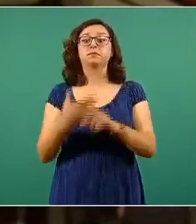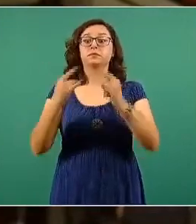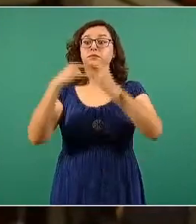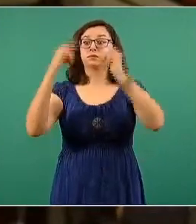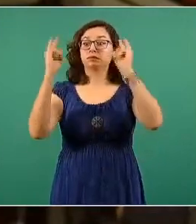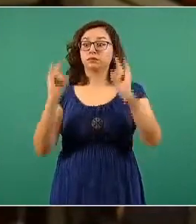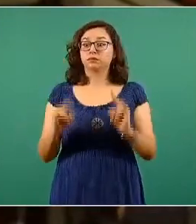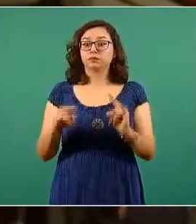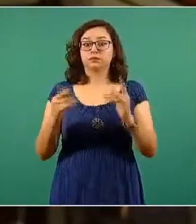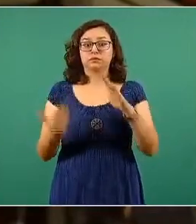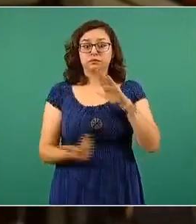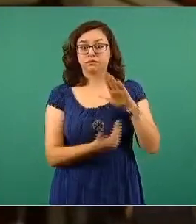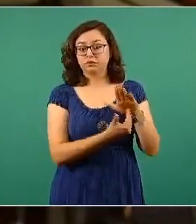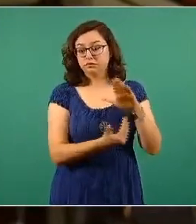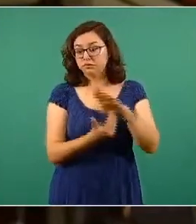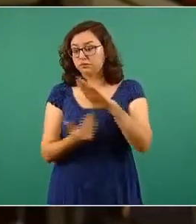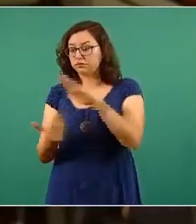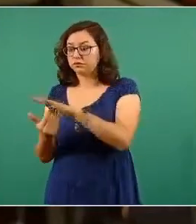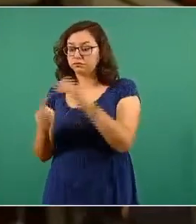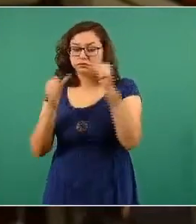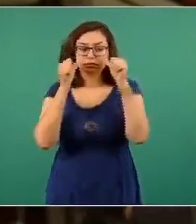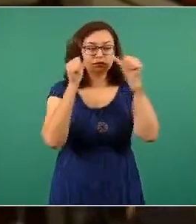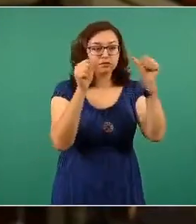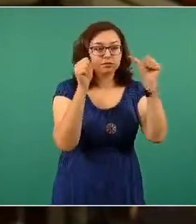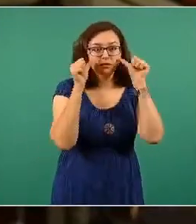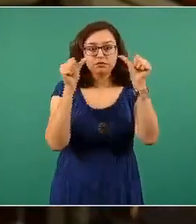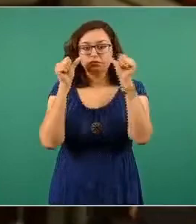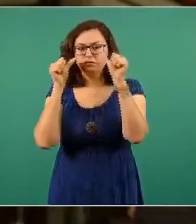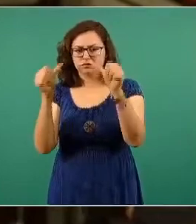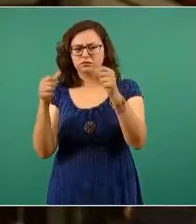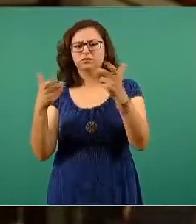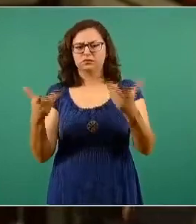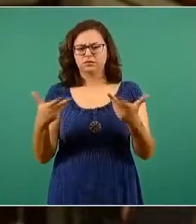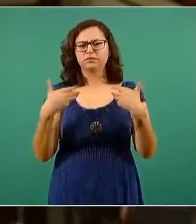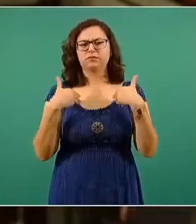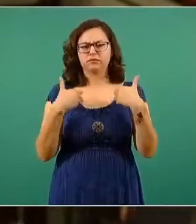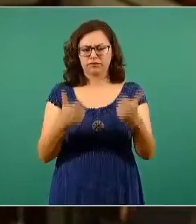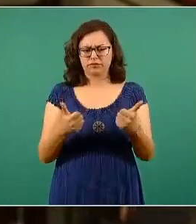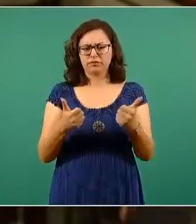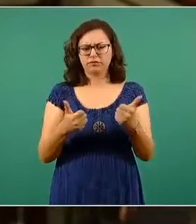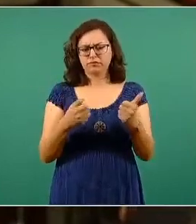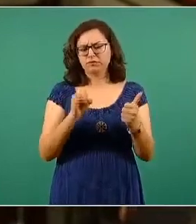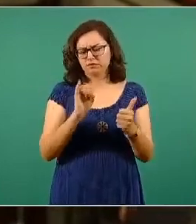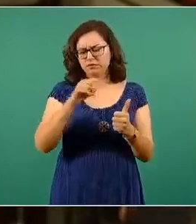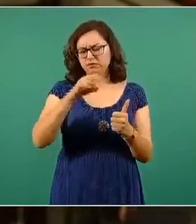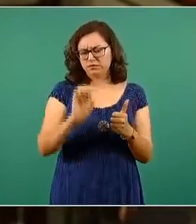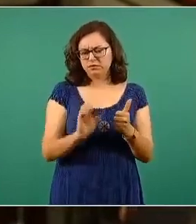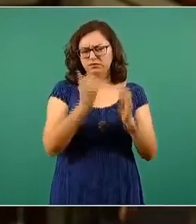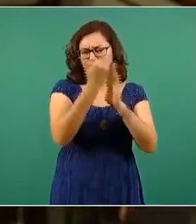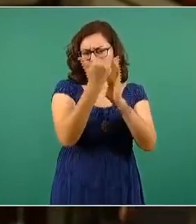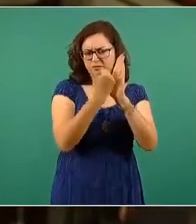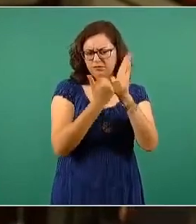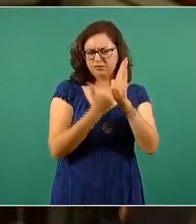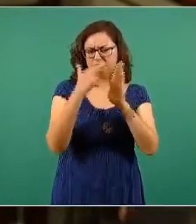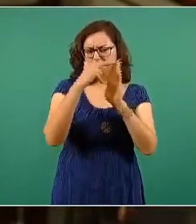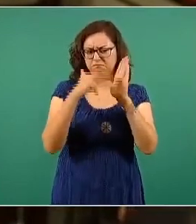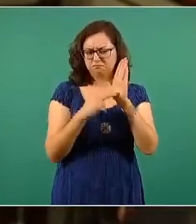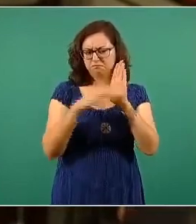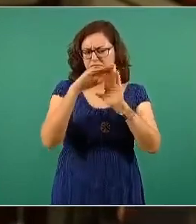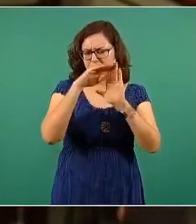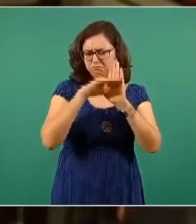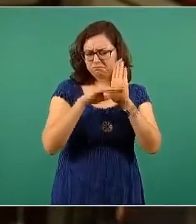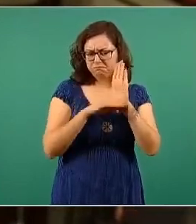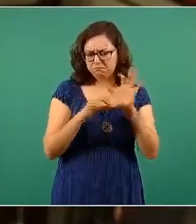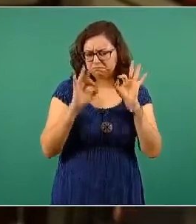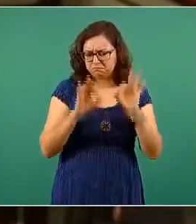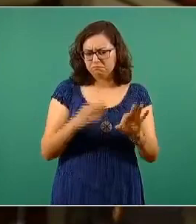estas casillas y de las votaciones. Sabemos que las medidas y los protocolos han avanzado y son favorables para que los contagios